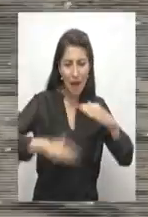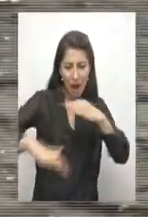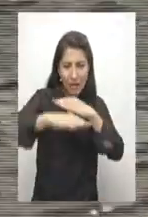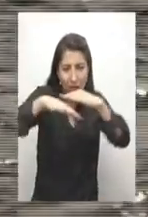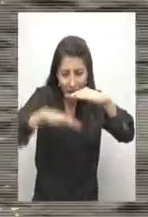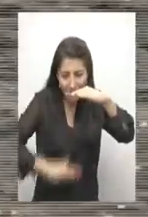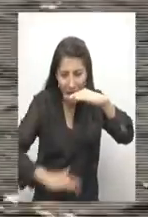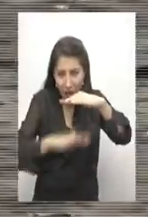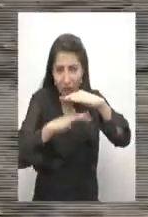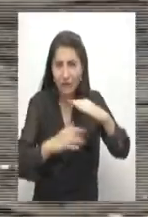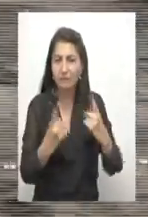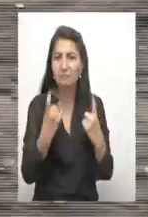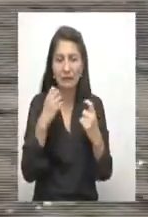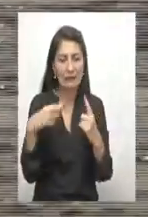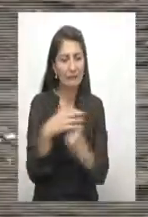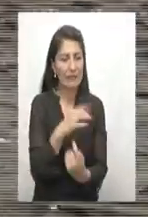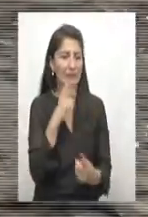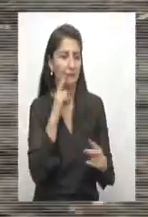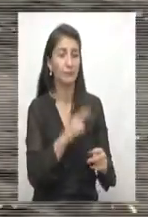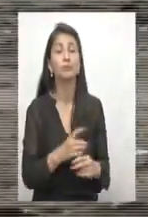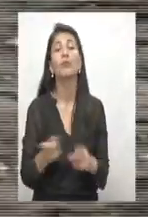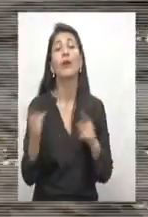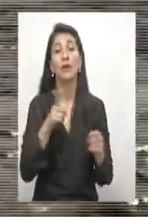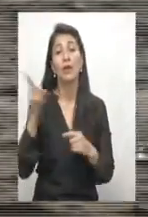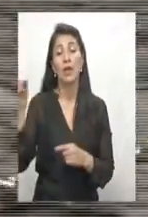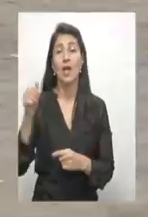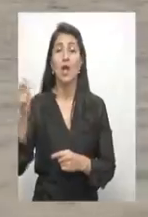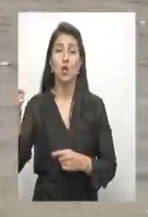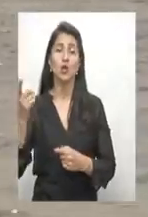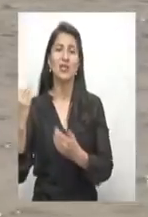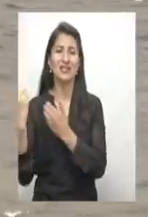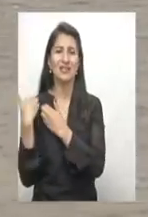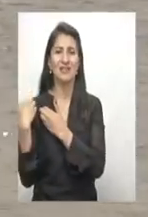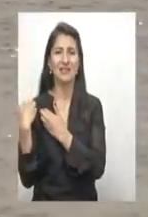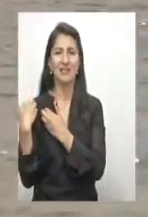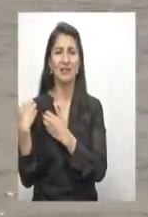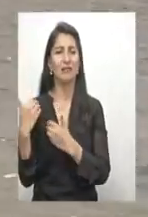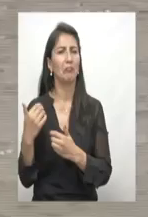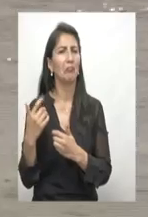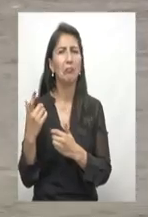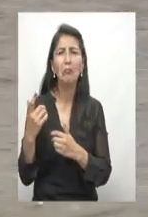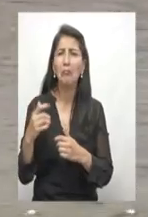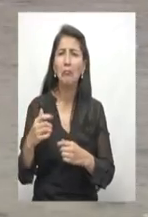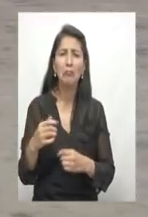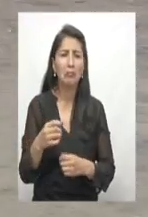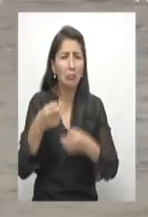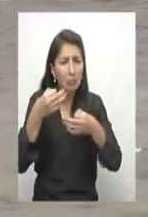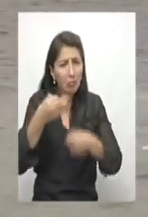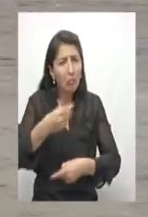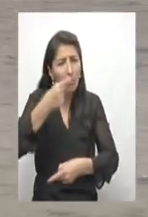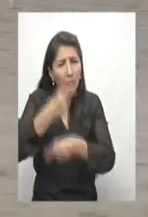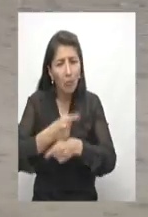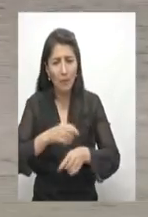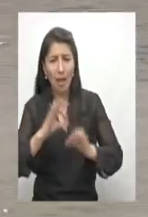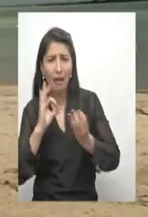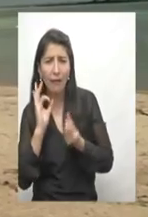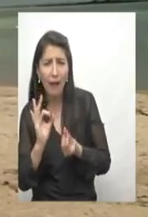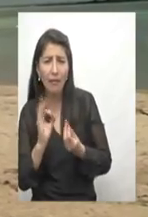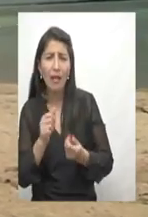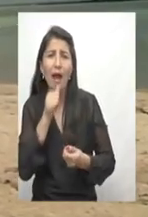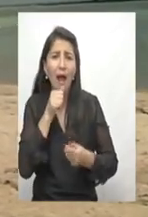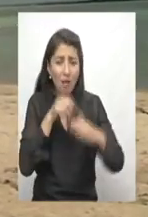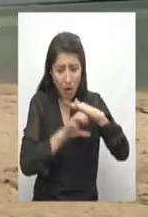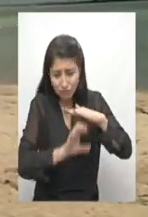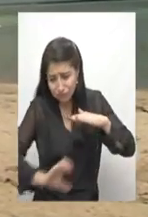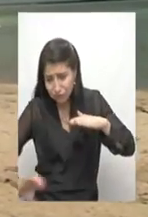isla. Para complicar la situación, el prestador del servicio de alcantarillado incumple reiteradamente los objetivos y proyecciones de calidad